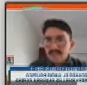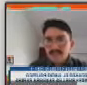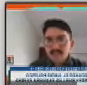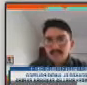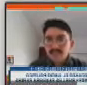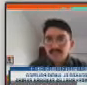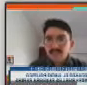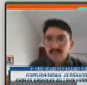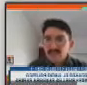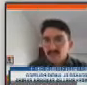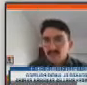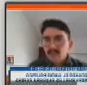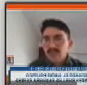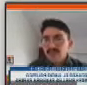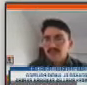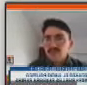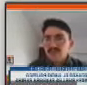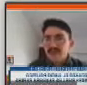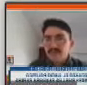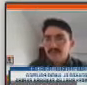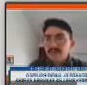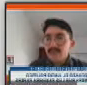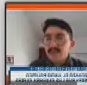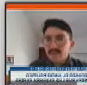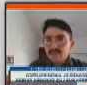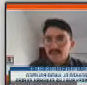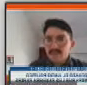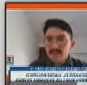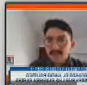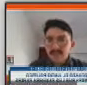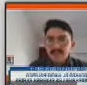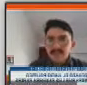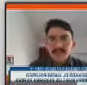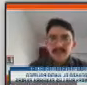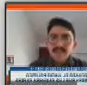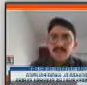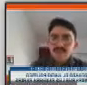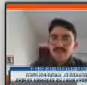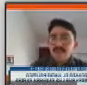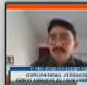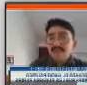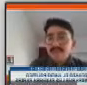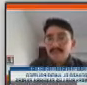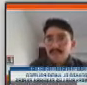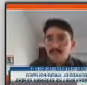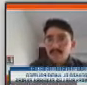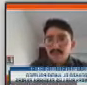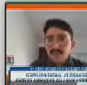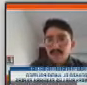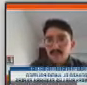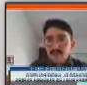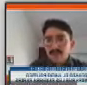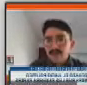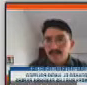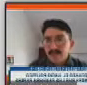Piñera, independiente del tipo de encuesta, no superan en promedio el 15%. Desde el estallido social hasta la fecha, es decir, un gobierno